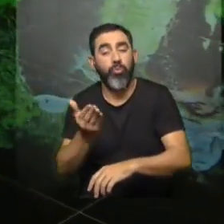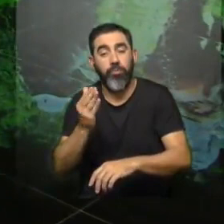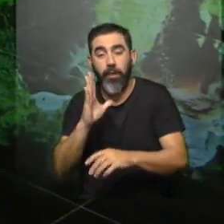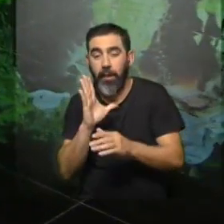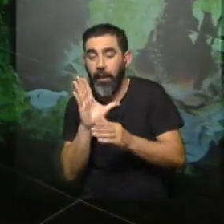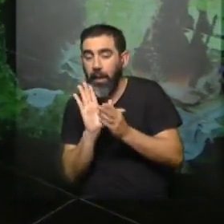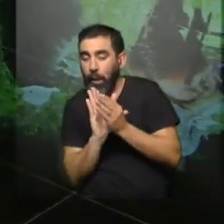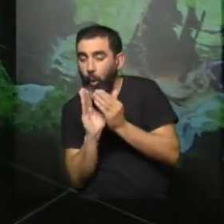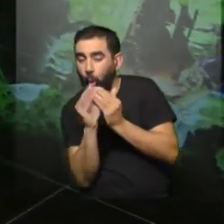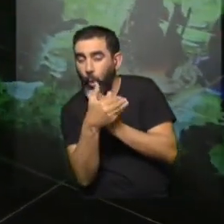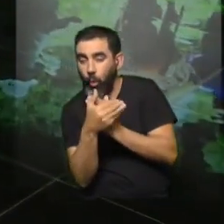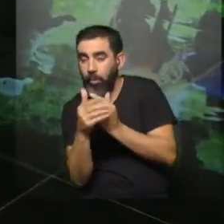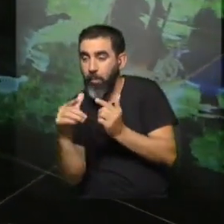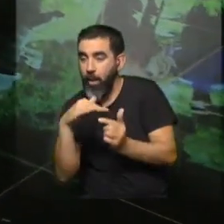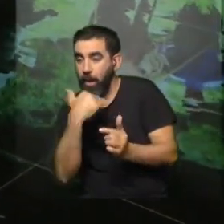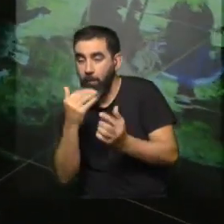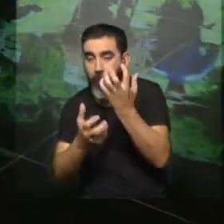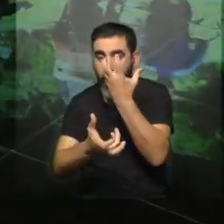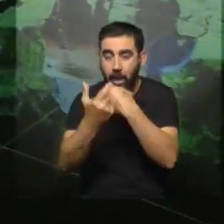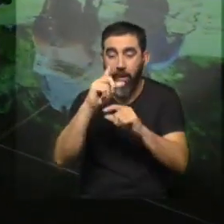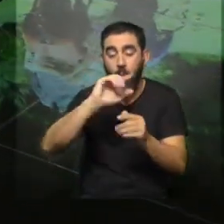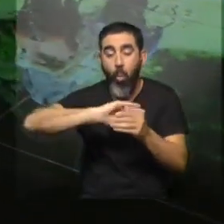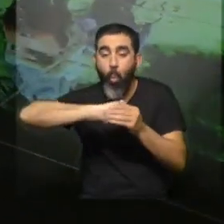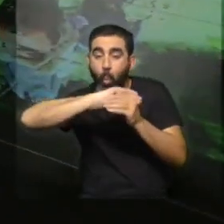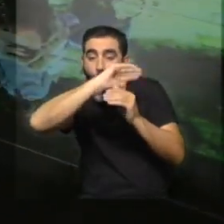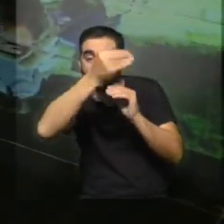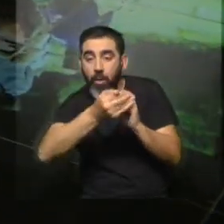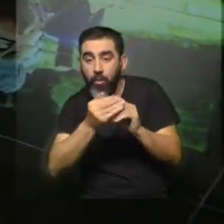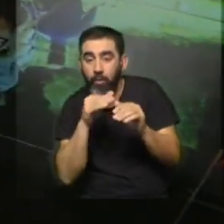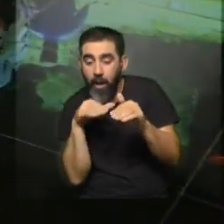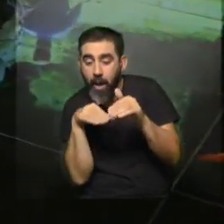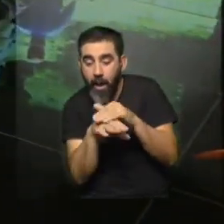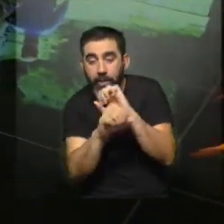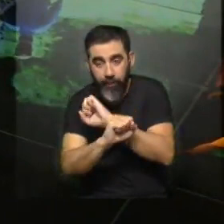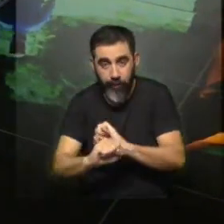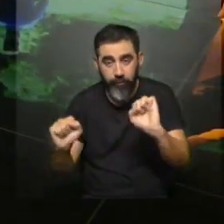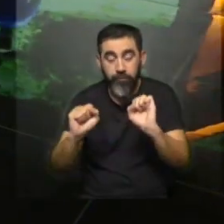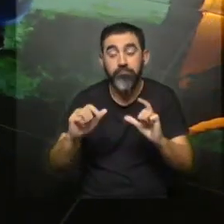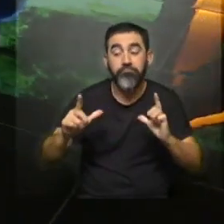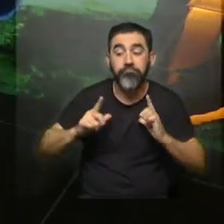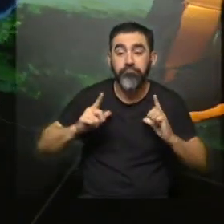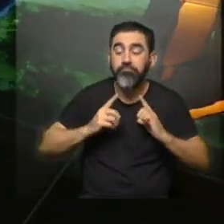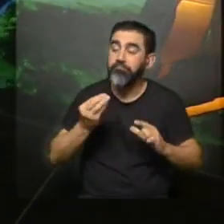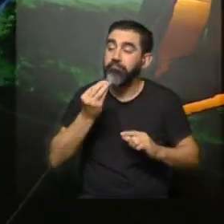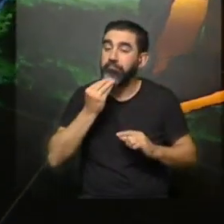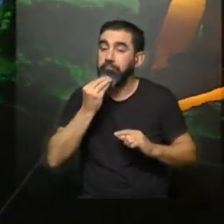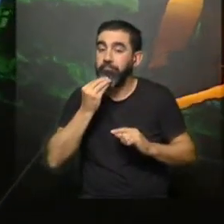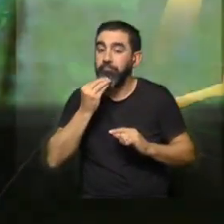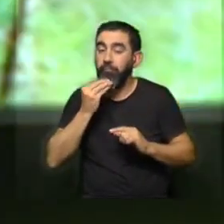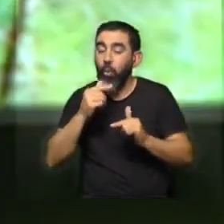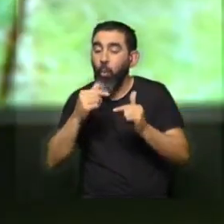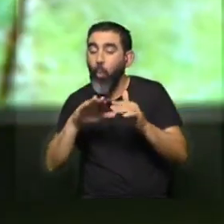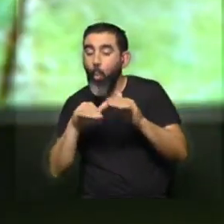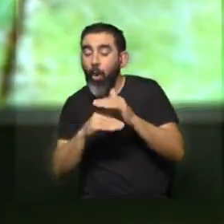para cazar. Hay montículos que son huecos, que hemos visto que te podés meter dentro y esperar, o podés esconder cosas.